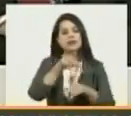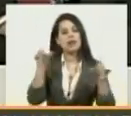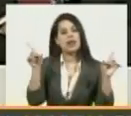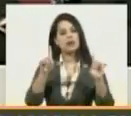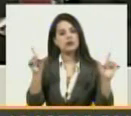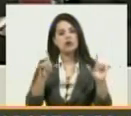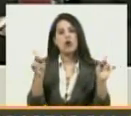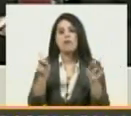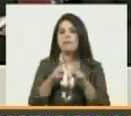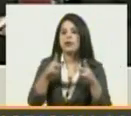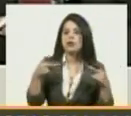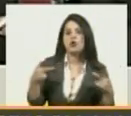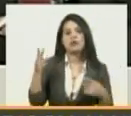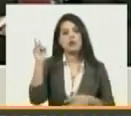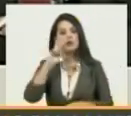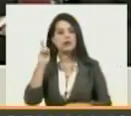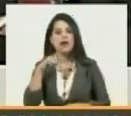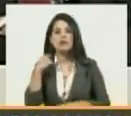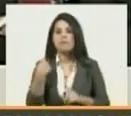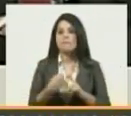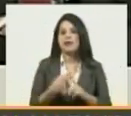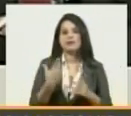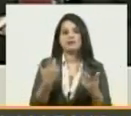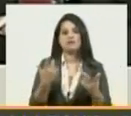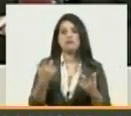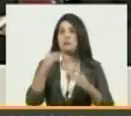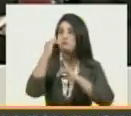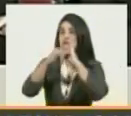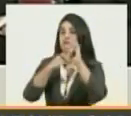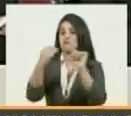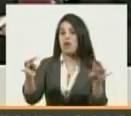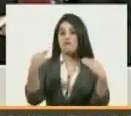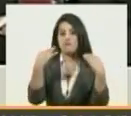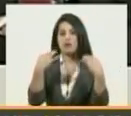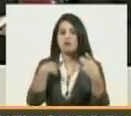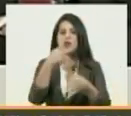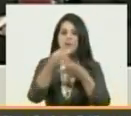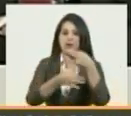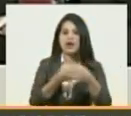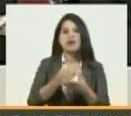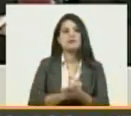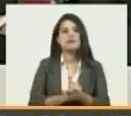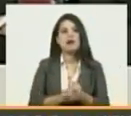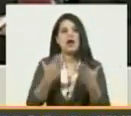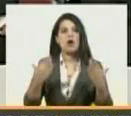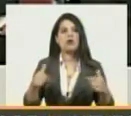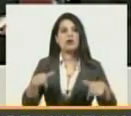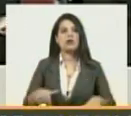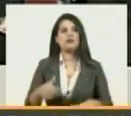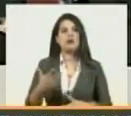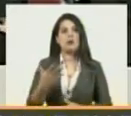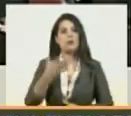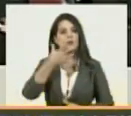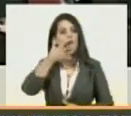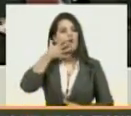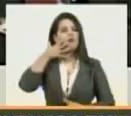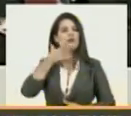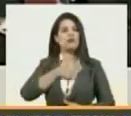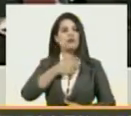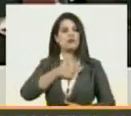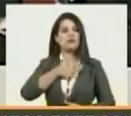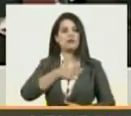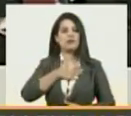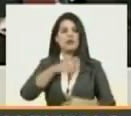el país y la comunidad internacional, los motivos de orgullo para la diplomacia bolivariana de